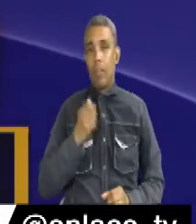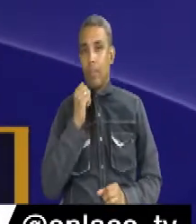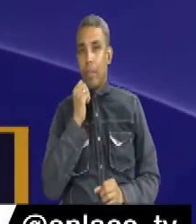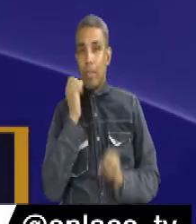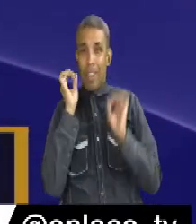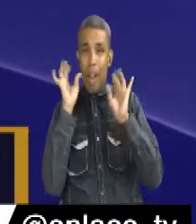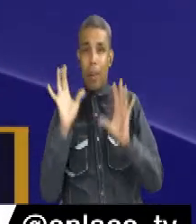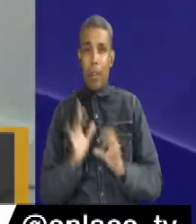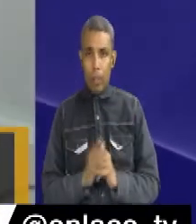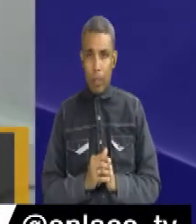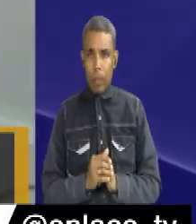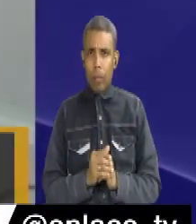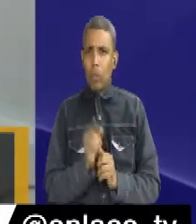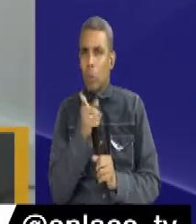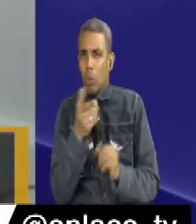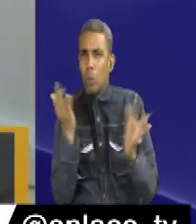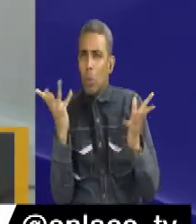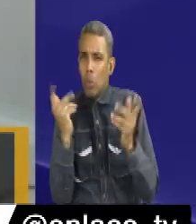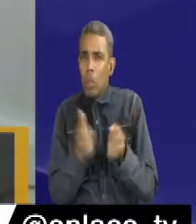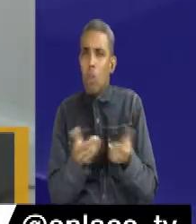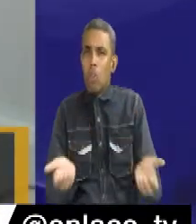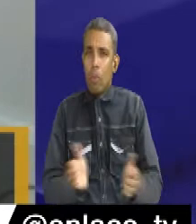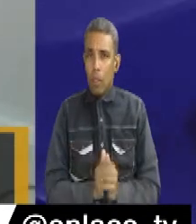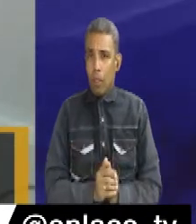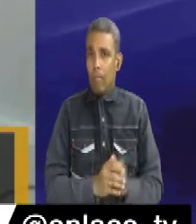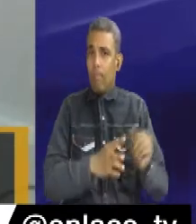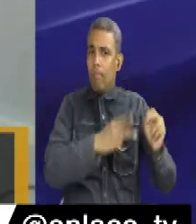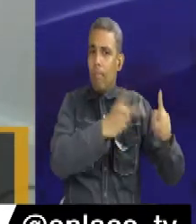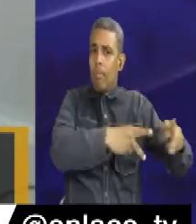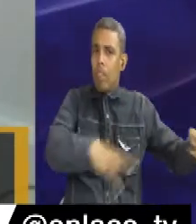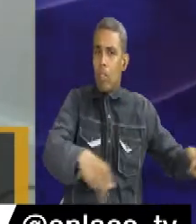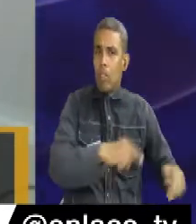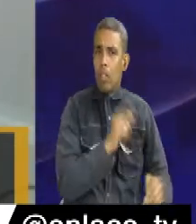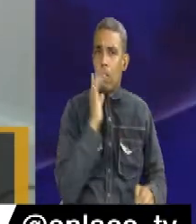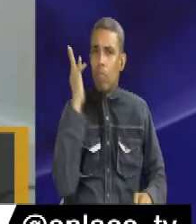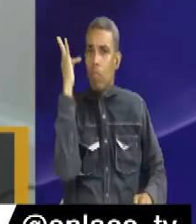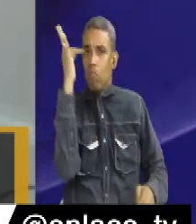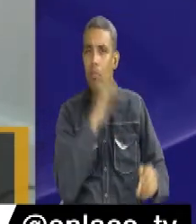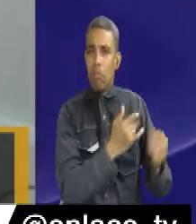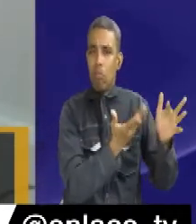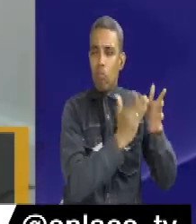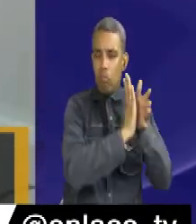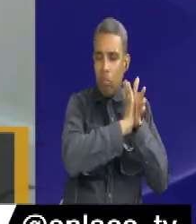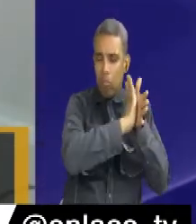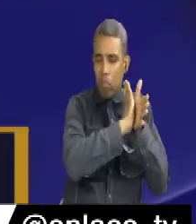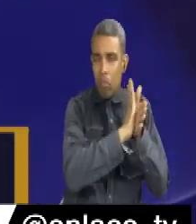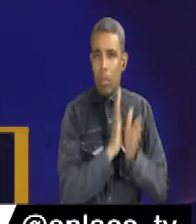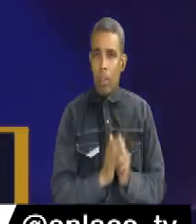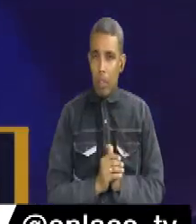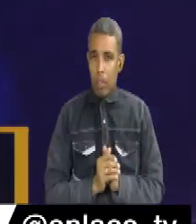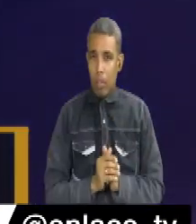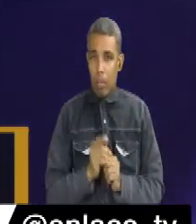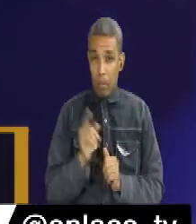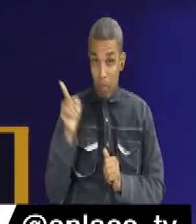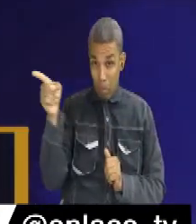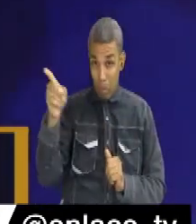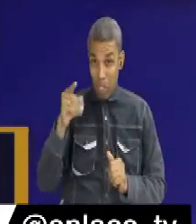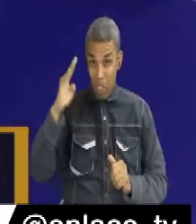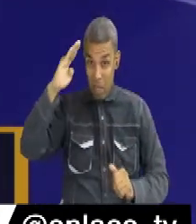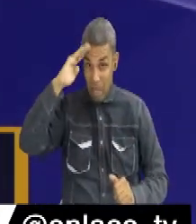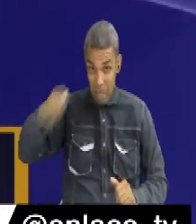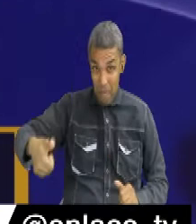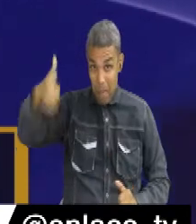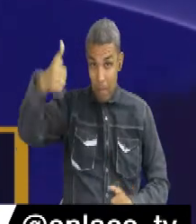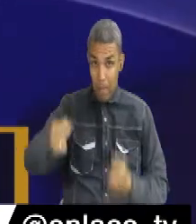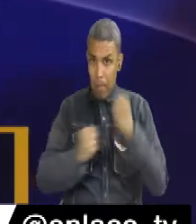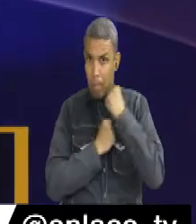por lo que llama Vox Populi, por otras personas allegados al batallón militar. Hasta el momento no ha tenido la delicadeza el señor coronel